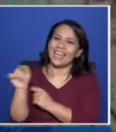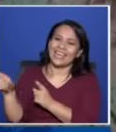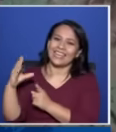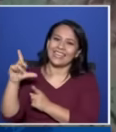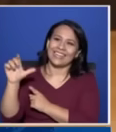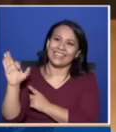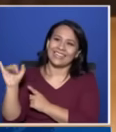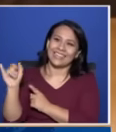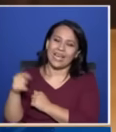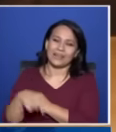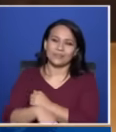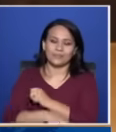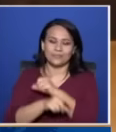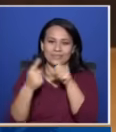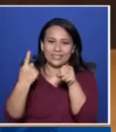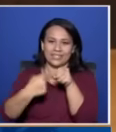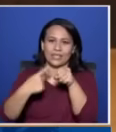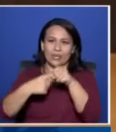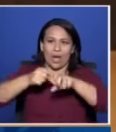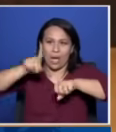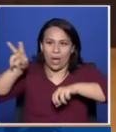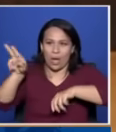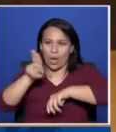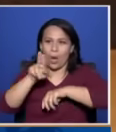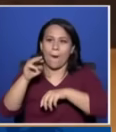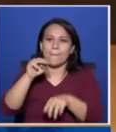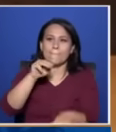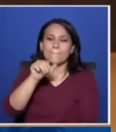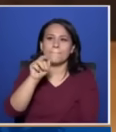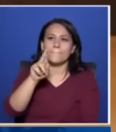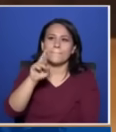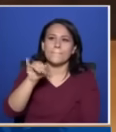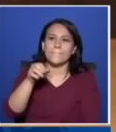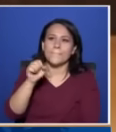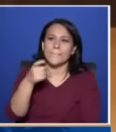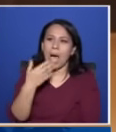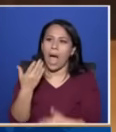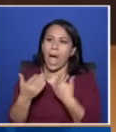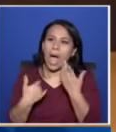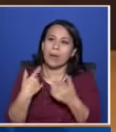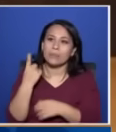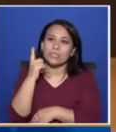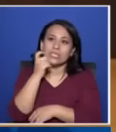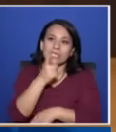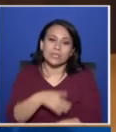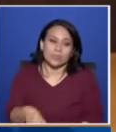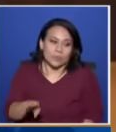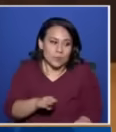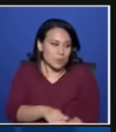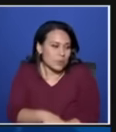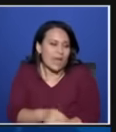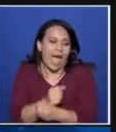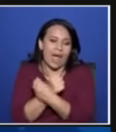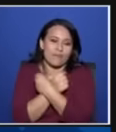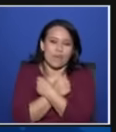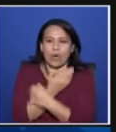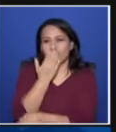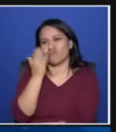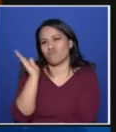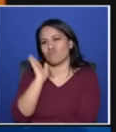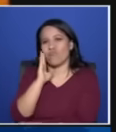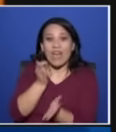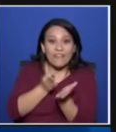en Quito. Son Las Marujas entre Violetas y Braguetas, que reflexionarán sobre el amor, la traición,